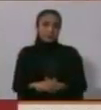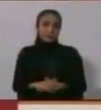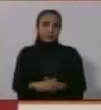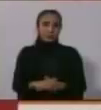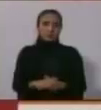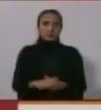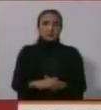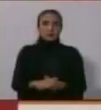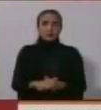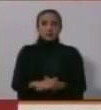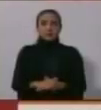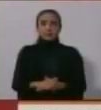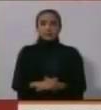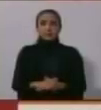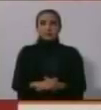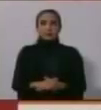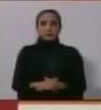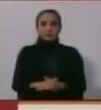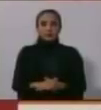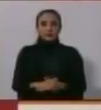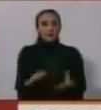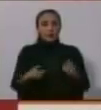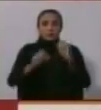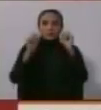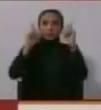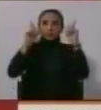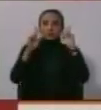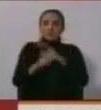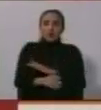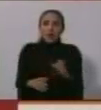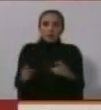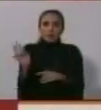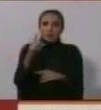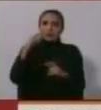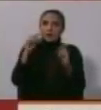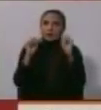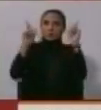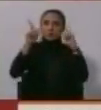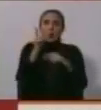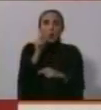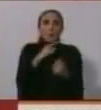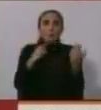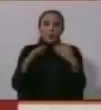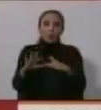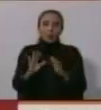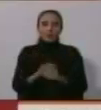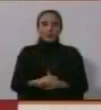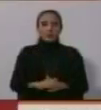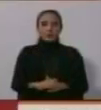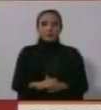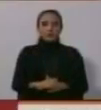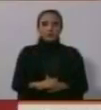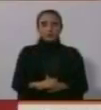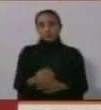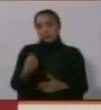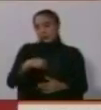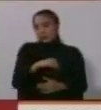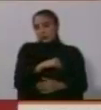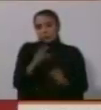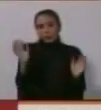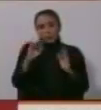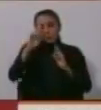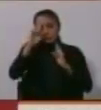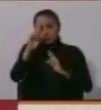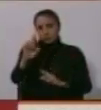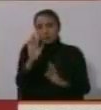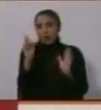que decir. Y segundo porque se arma el escándalo contra Venezuela. Se arma el escándalo. Nosotros respetamos profundamente los derechos